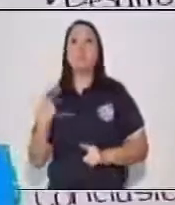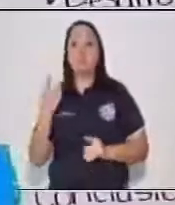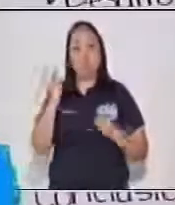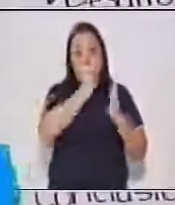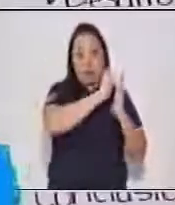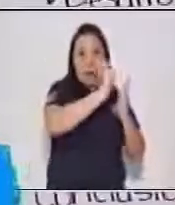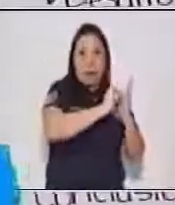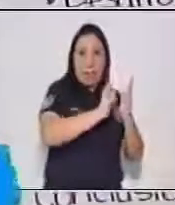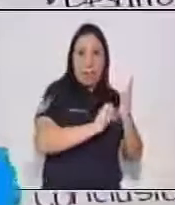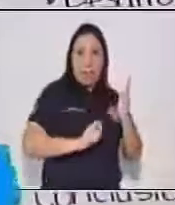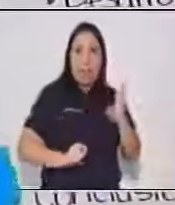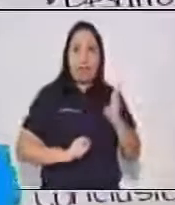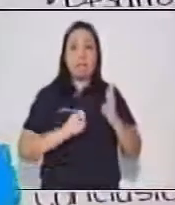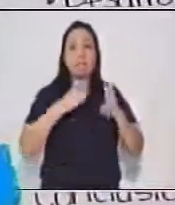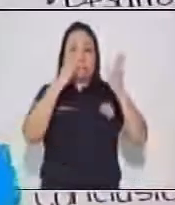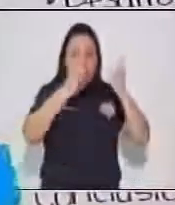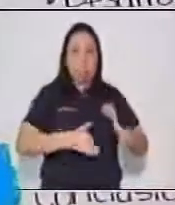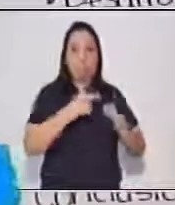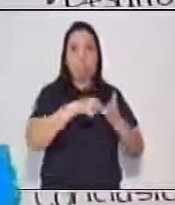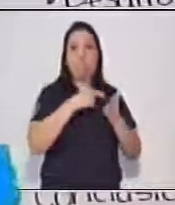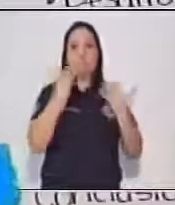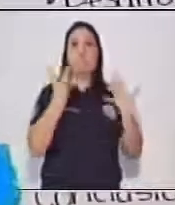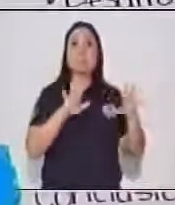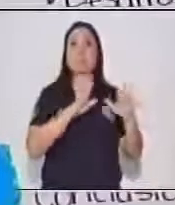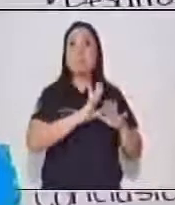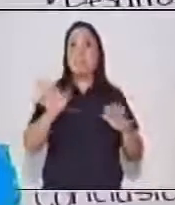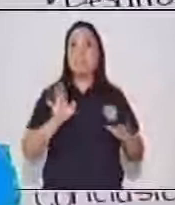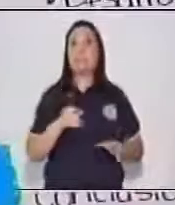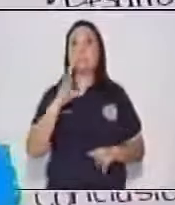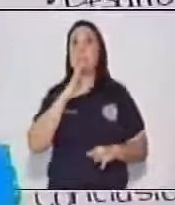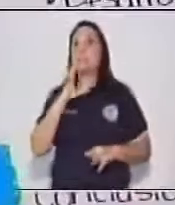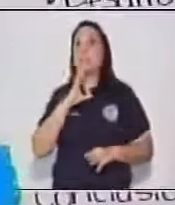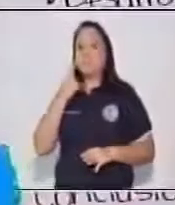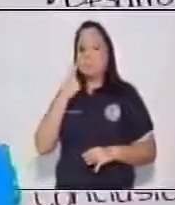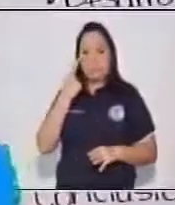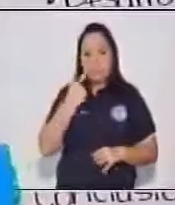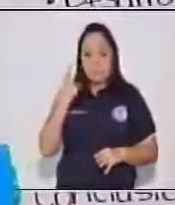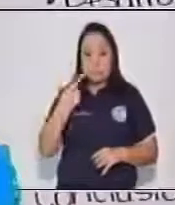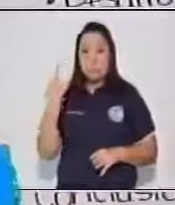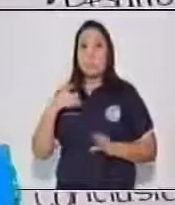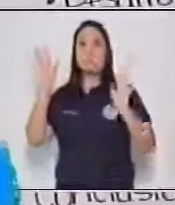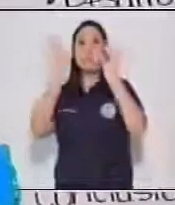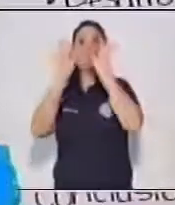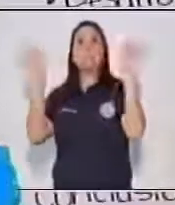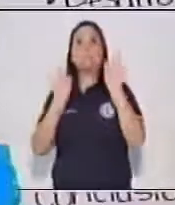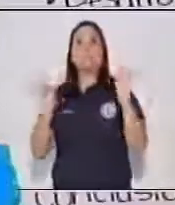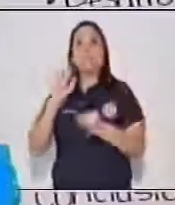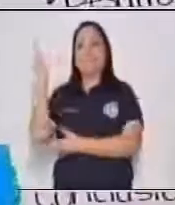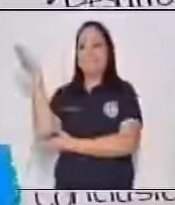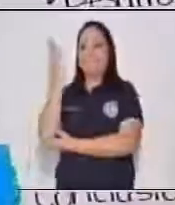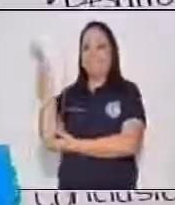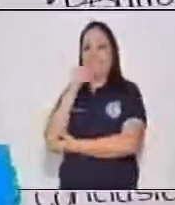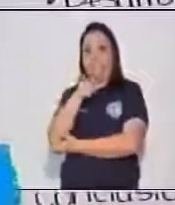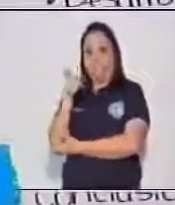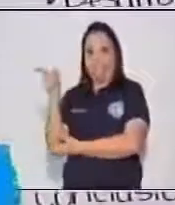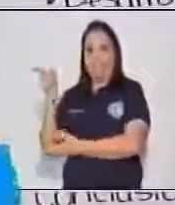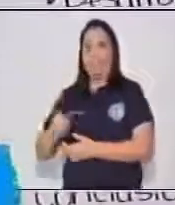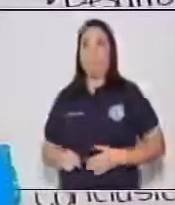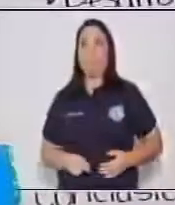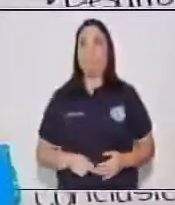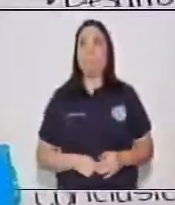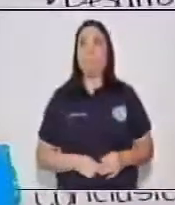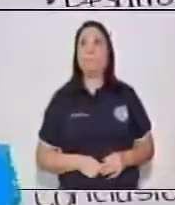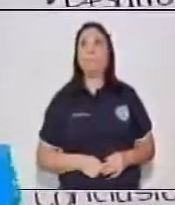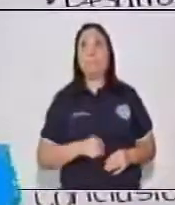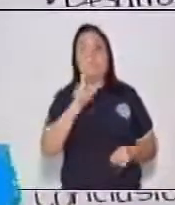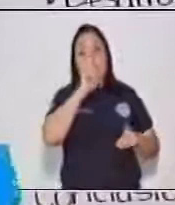redactas, los estableces y vas a verificar o vas a buscar la forma de alcanzarlos durante tu exposición,